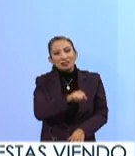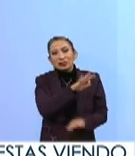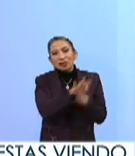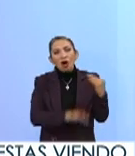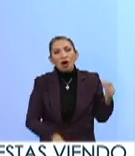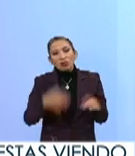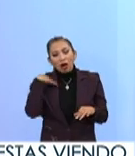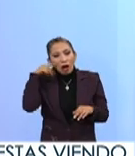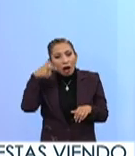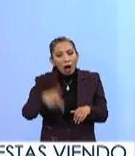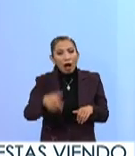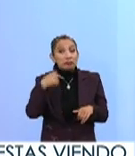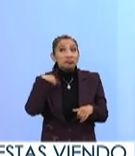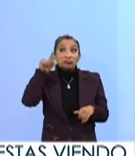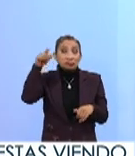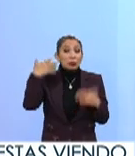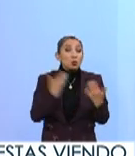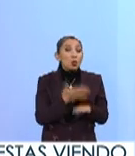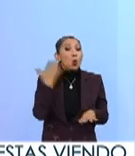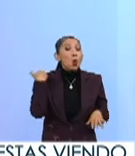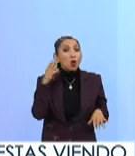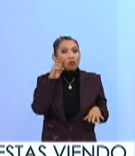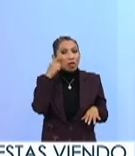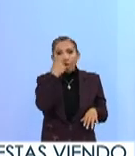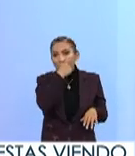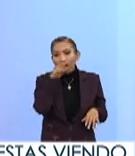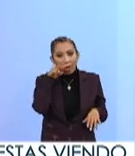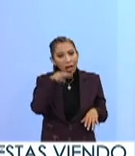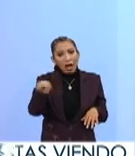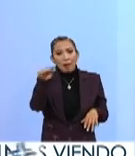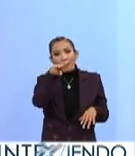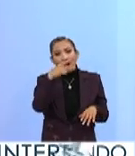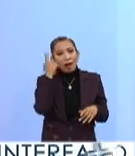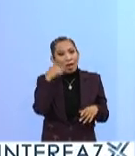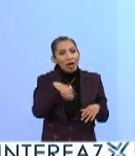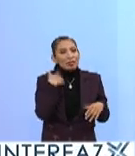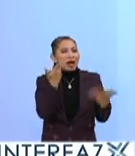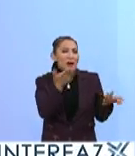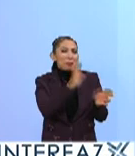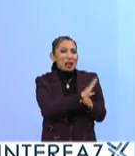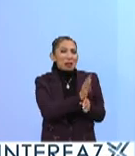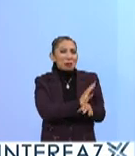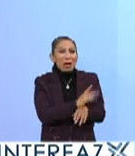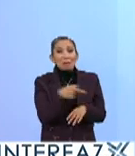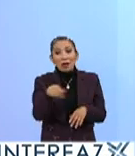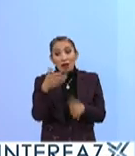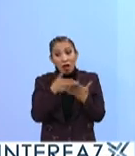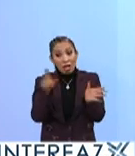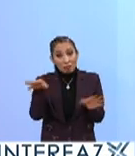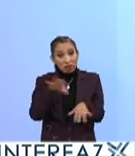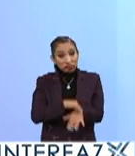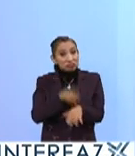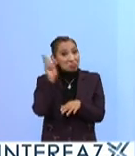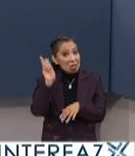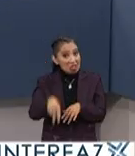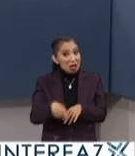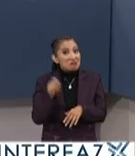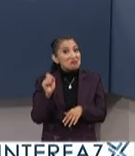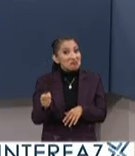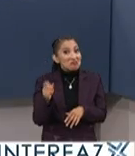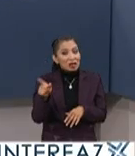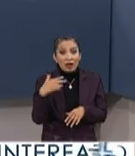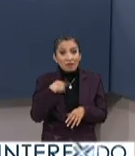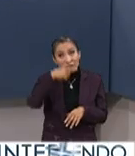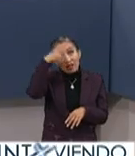todos los descubrimientos y hallazgos son muy visuales para los efectos hollywoodenses, pero en este caso, pues ahí estamos viendo imágenes reales. No